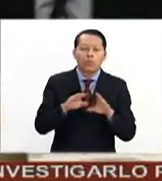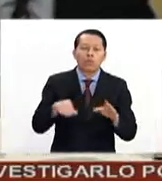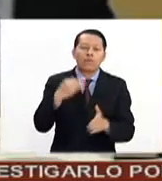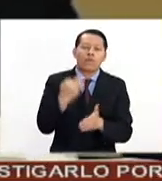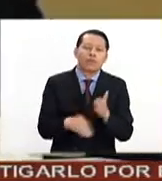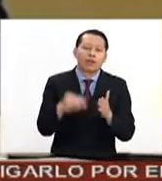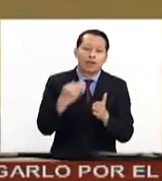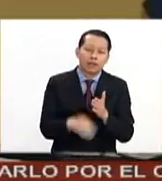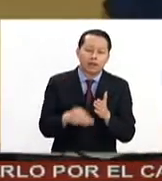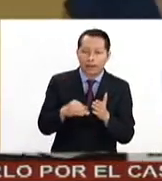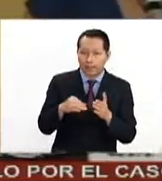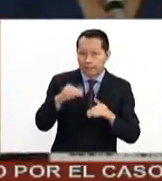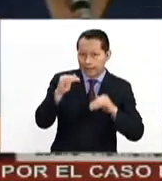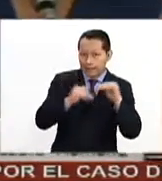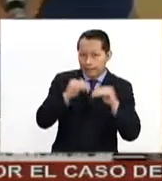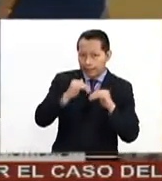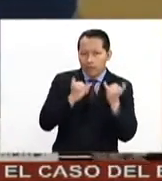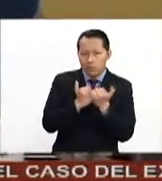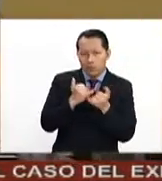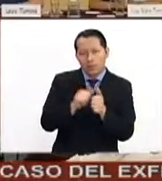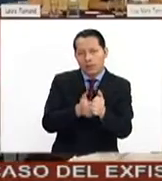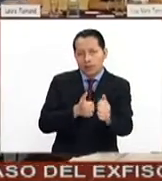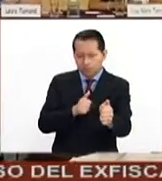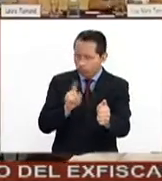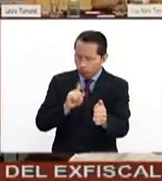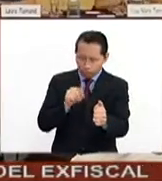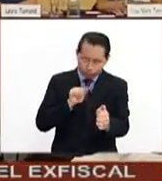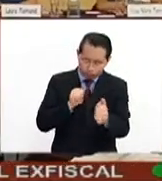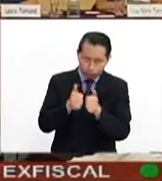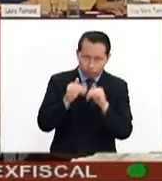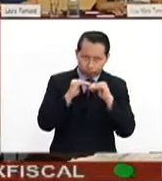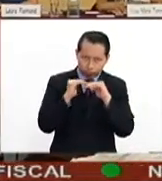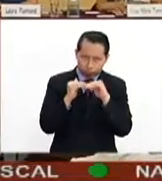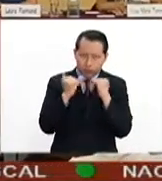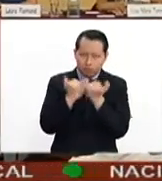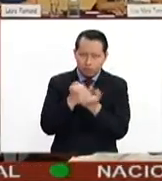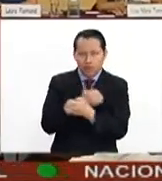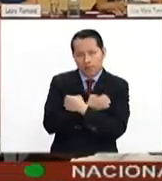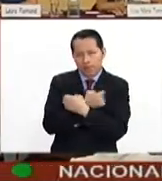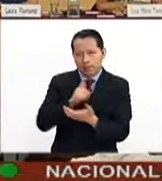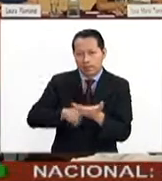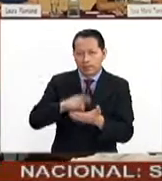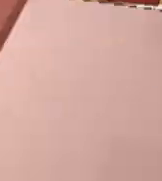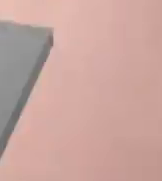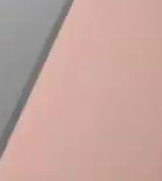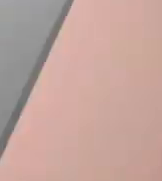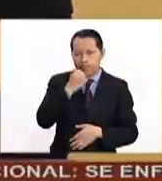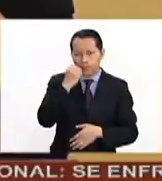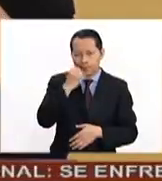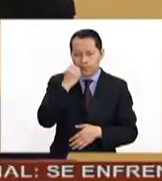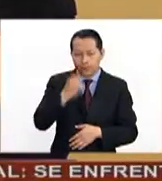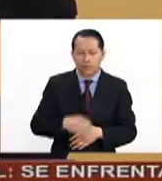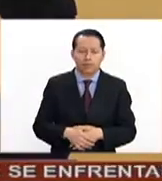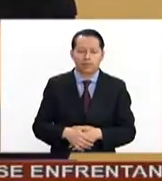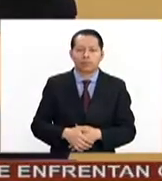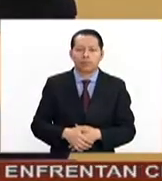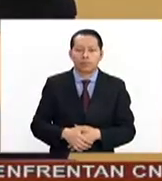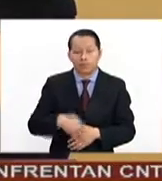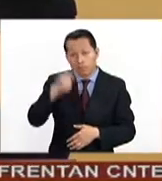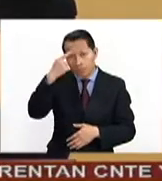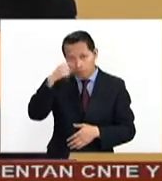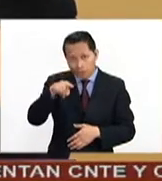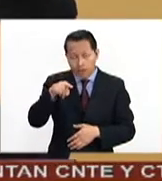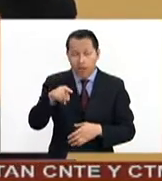equidad y también la desigualdad que existe en el sistema educativo nacional. Para romper con